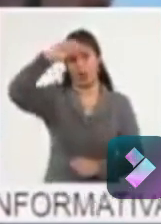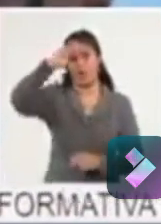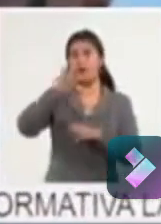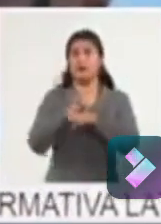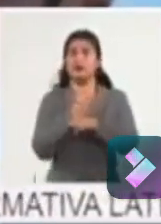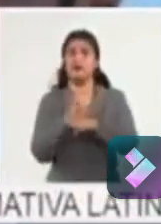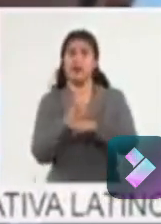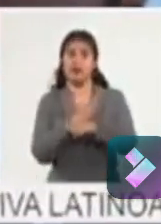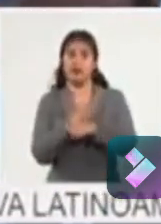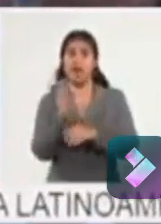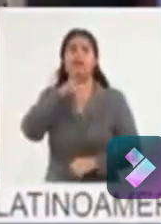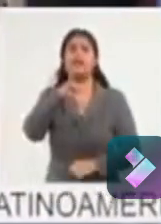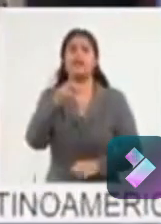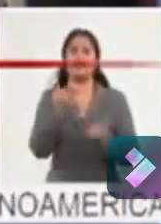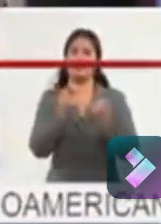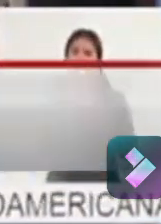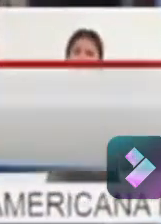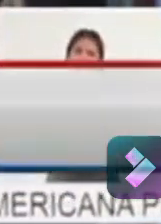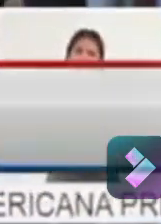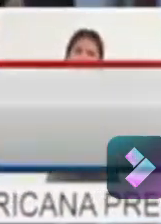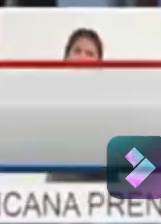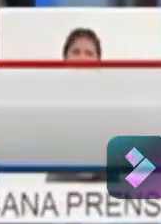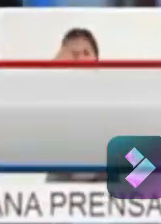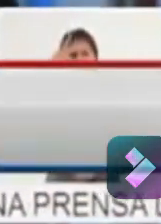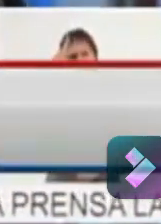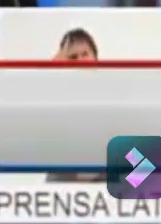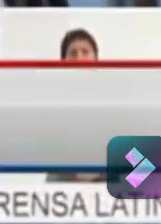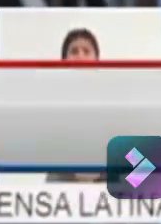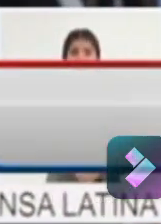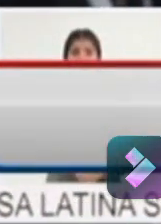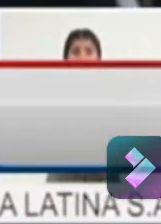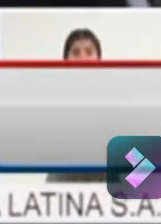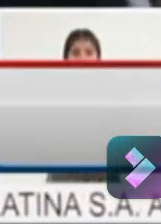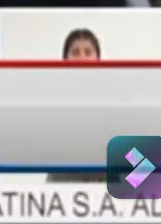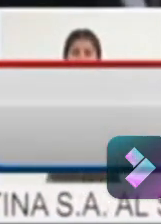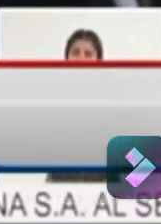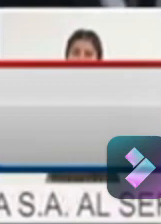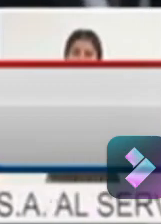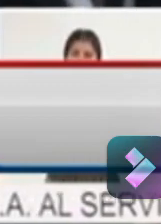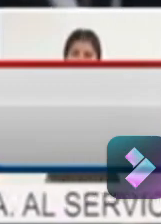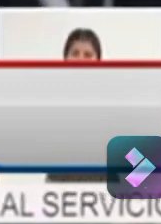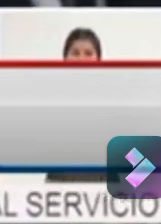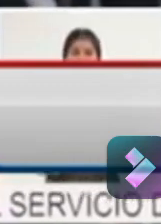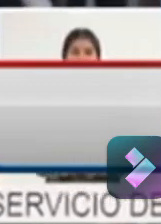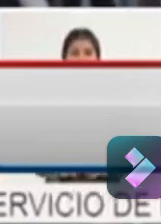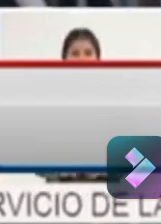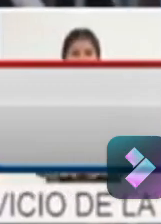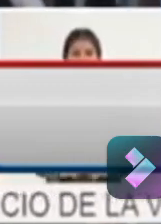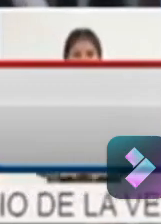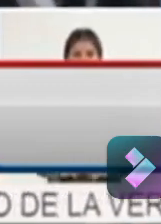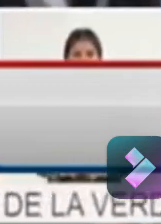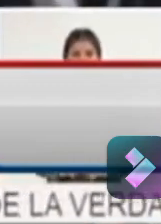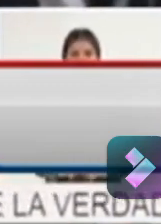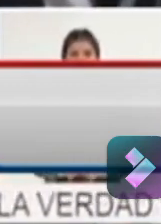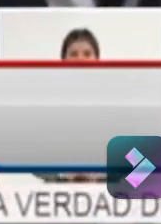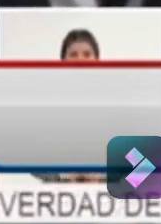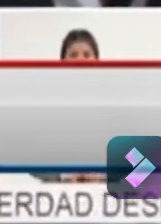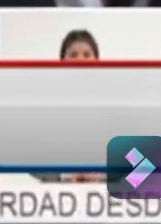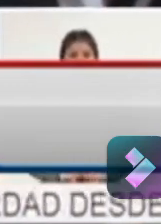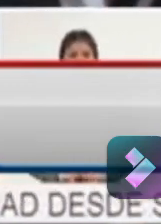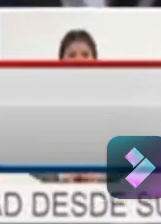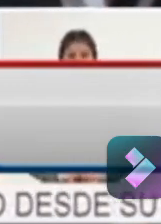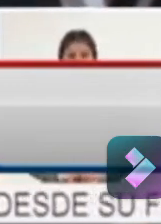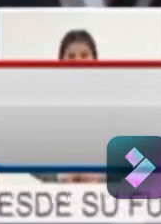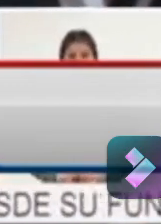la Secretaría de Relaciones Exteriores. Nos sentimos muy representados en los discursos de